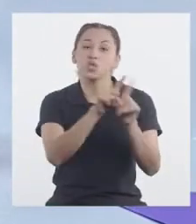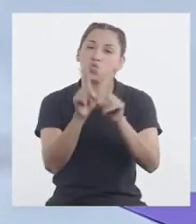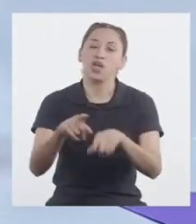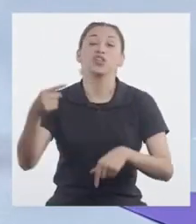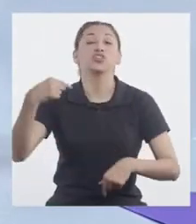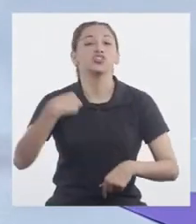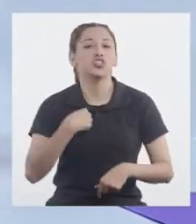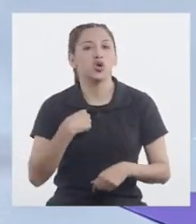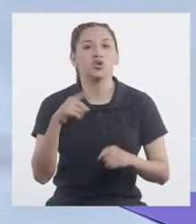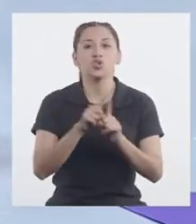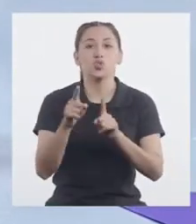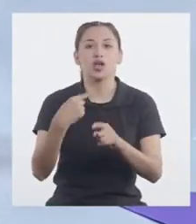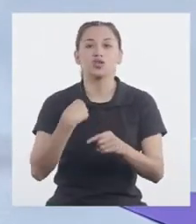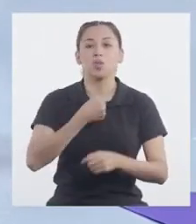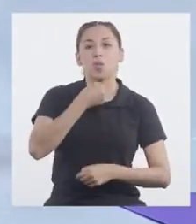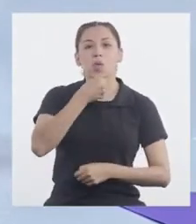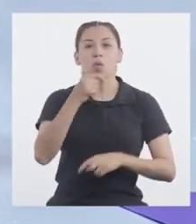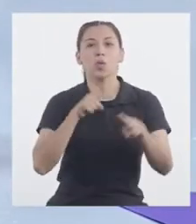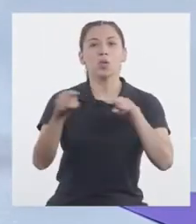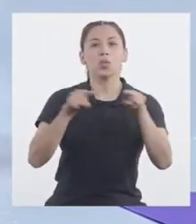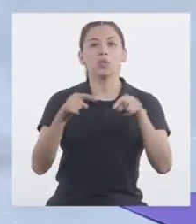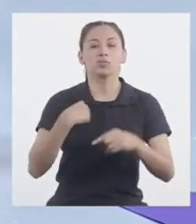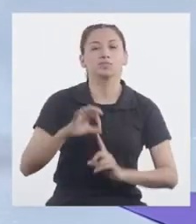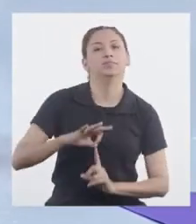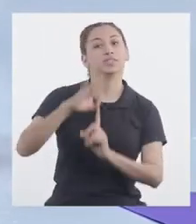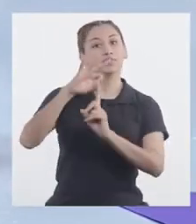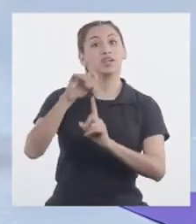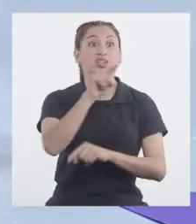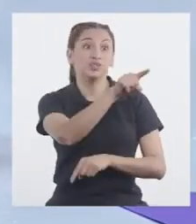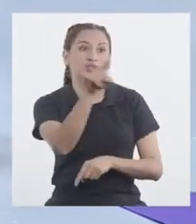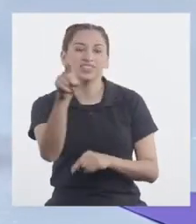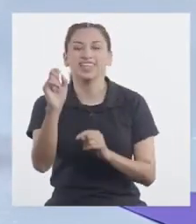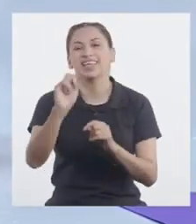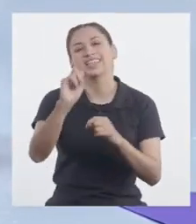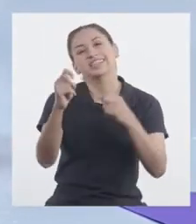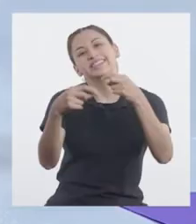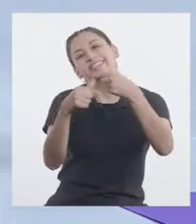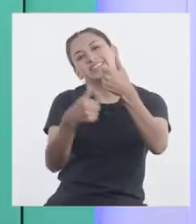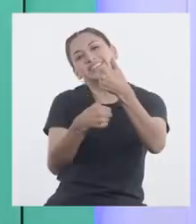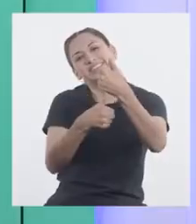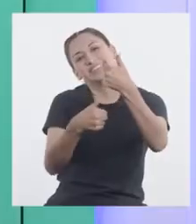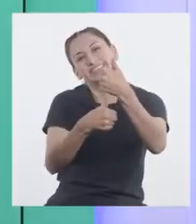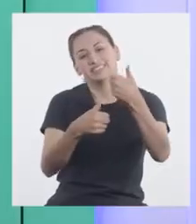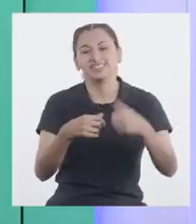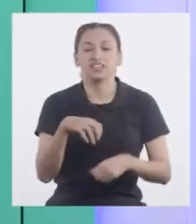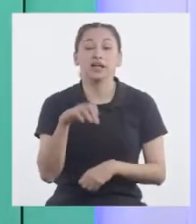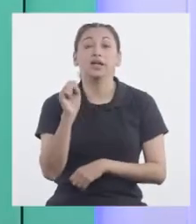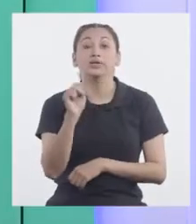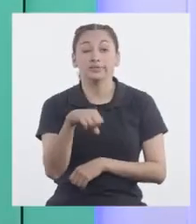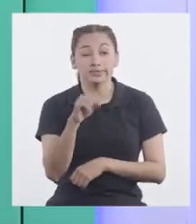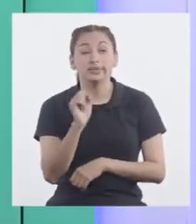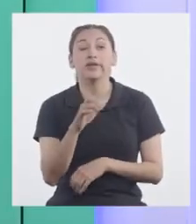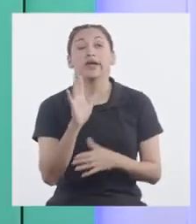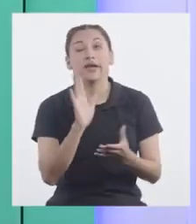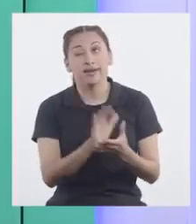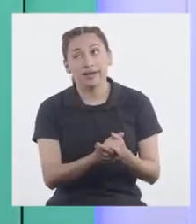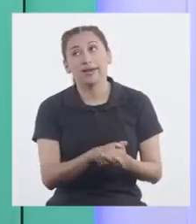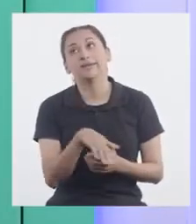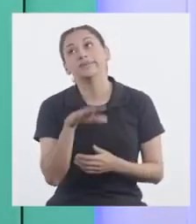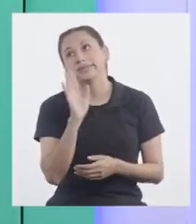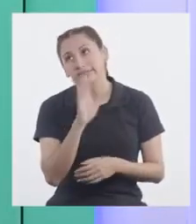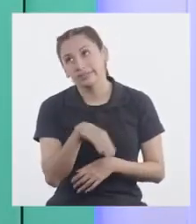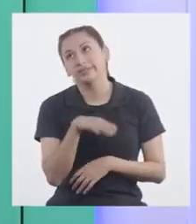Claro, como yo, que soy conductor principal y ustedes los secundarios. Claro que sí, mi